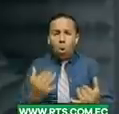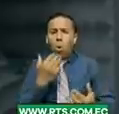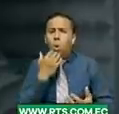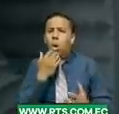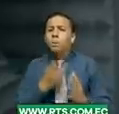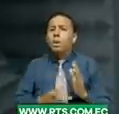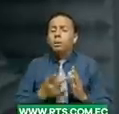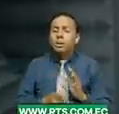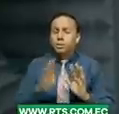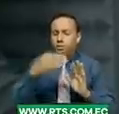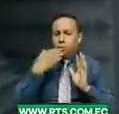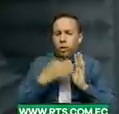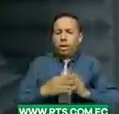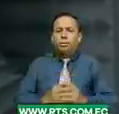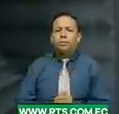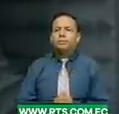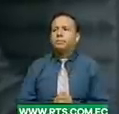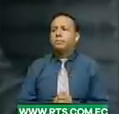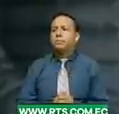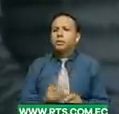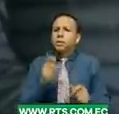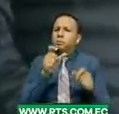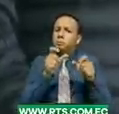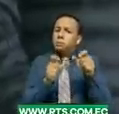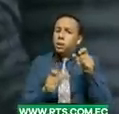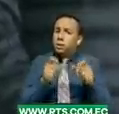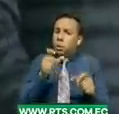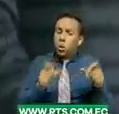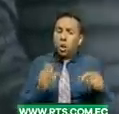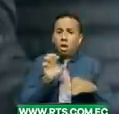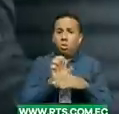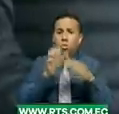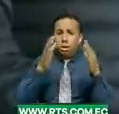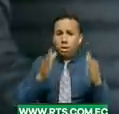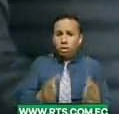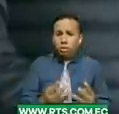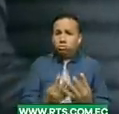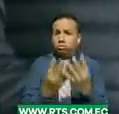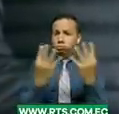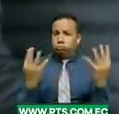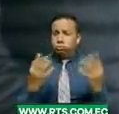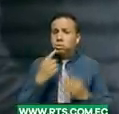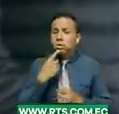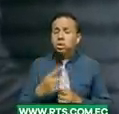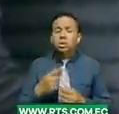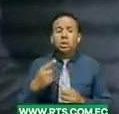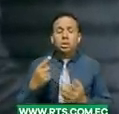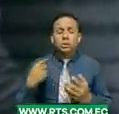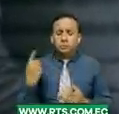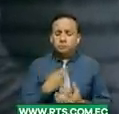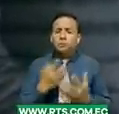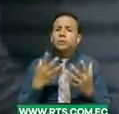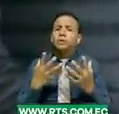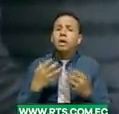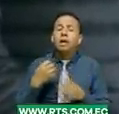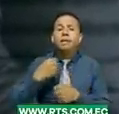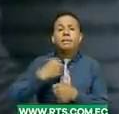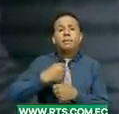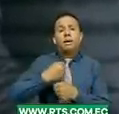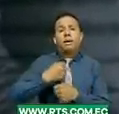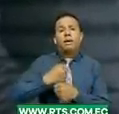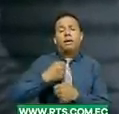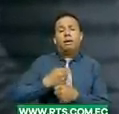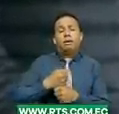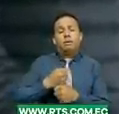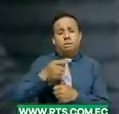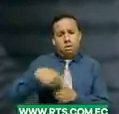Los ecuatorianos hemos demostrado el día de hoy que queremos trabajar, que es importante para